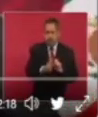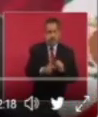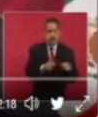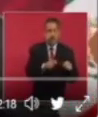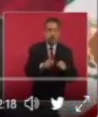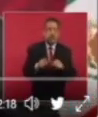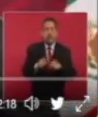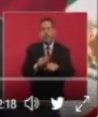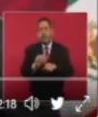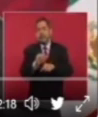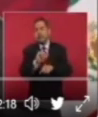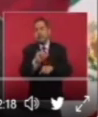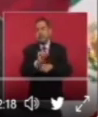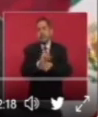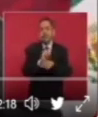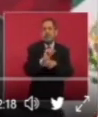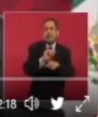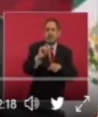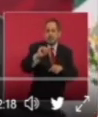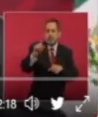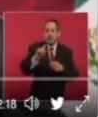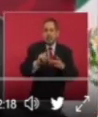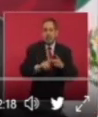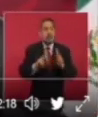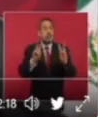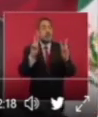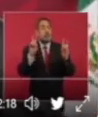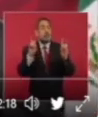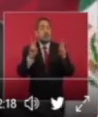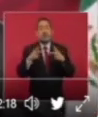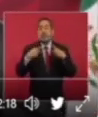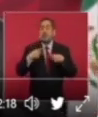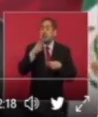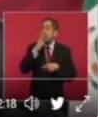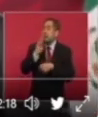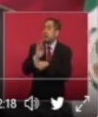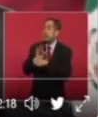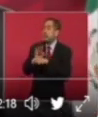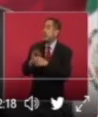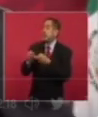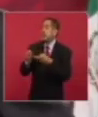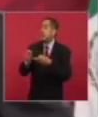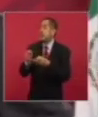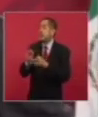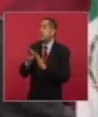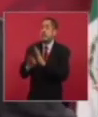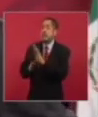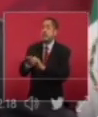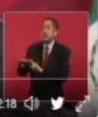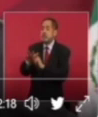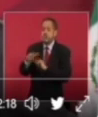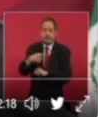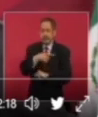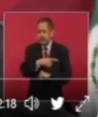a artistas a pseudo ambientalistas supuestamente preocupados